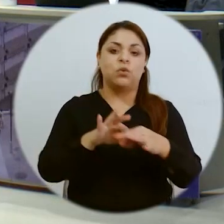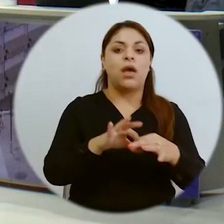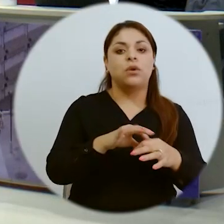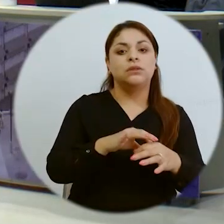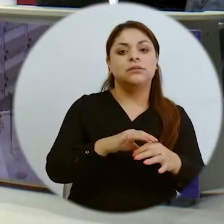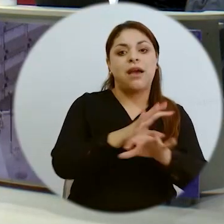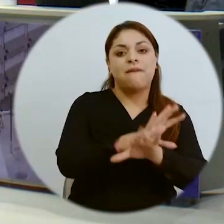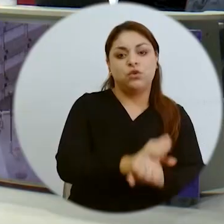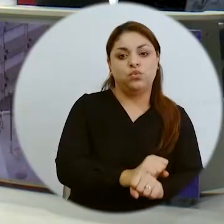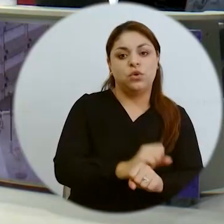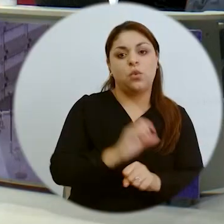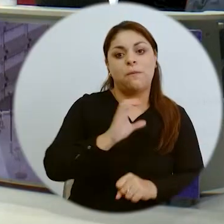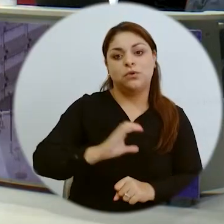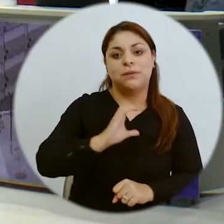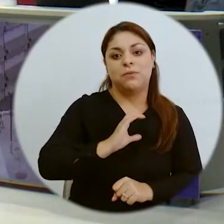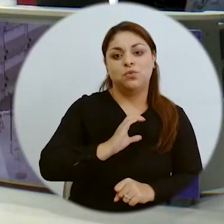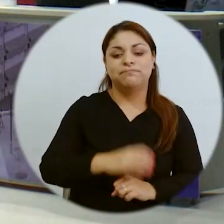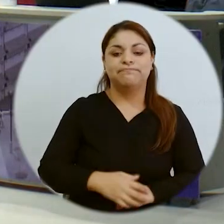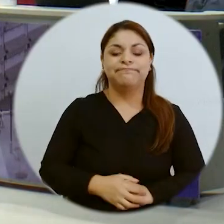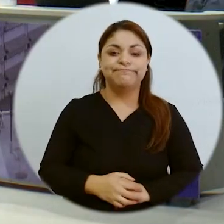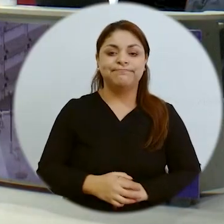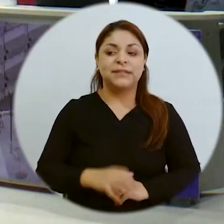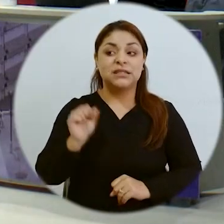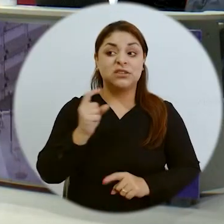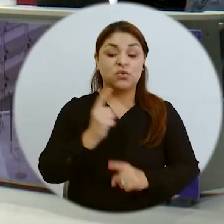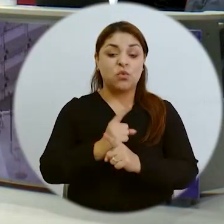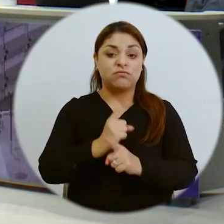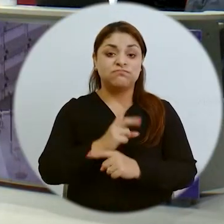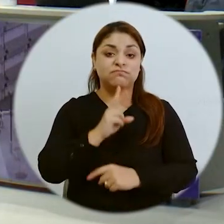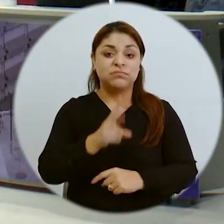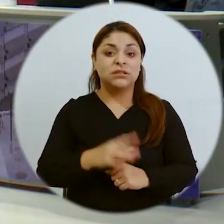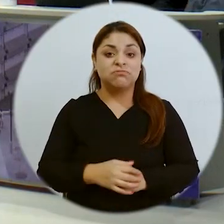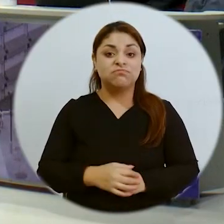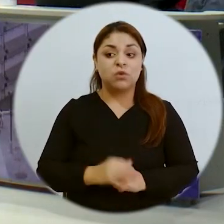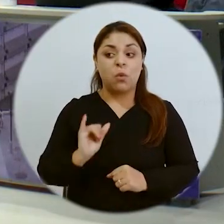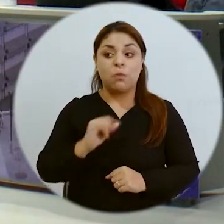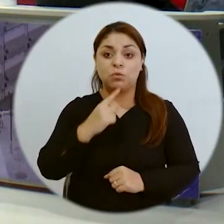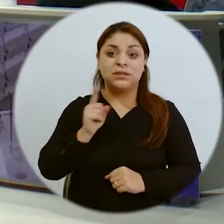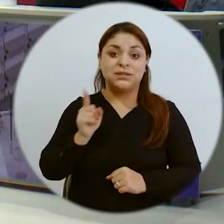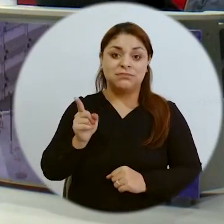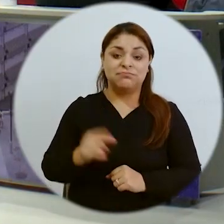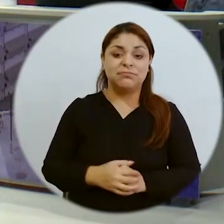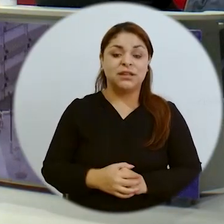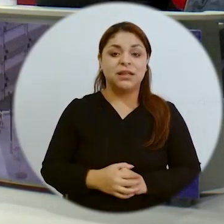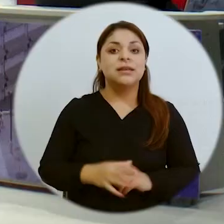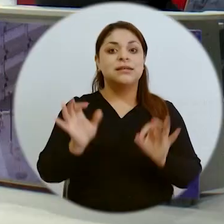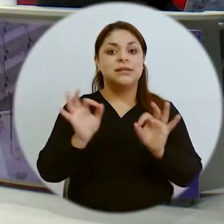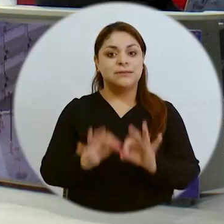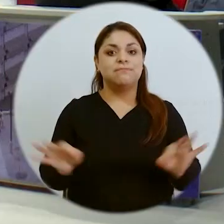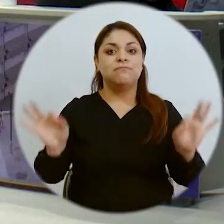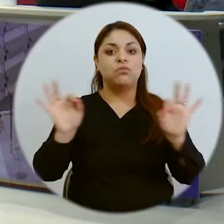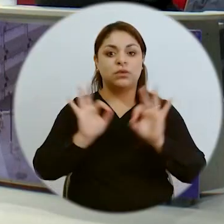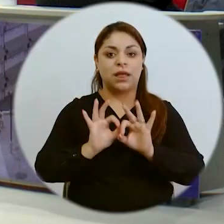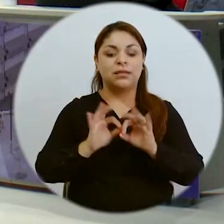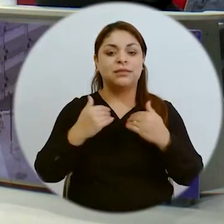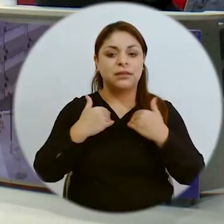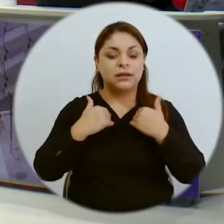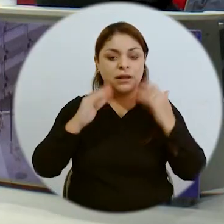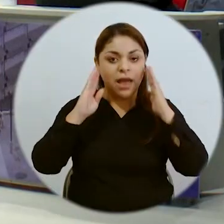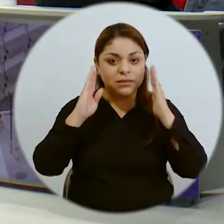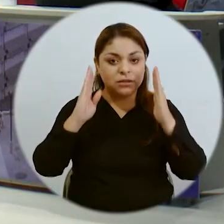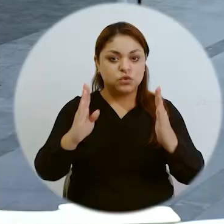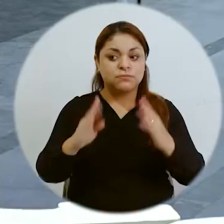pública. No se trata de que las personas se conviertan en doctores en finanzas. No es eso lo que se está pidiendo. Pero sí una educación financiera que le permita a la gente entender